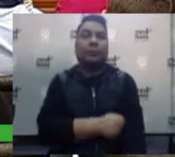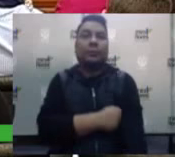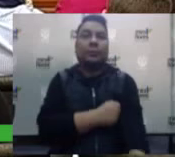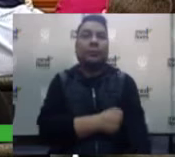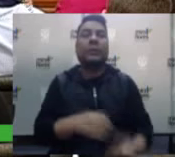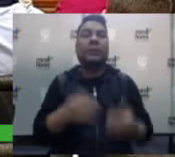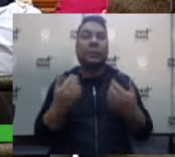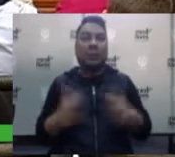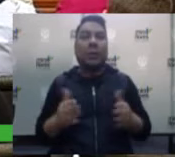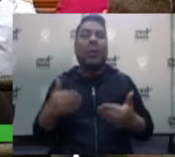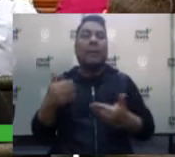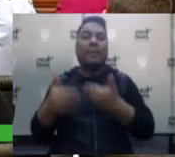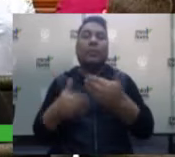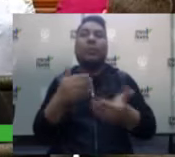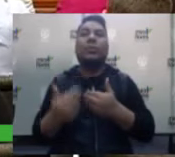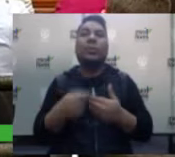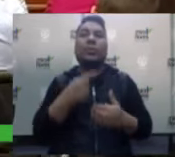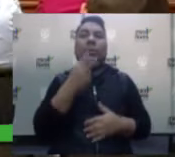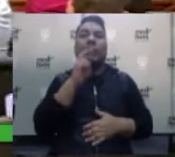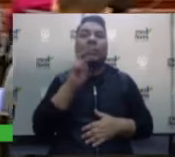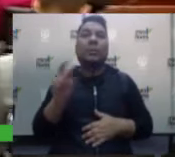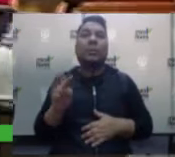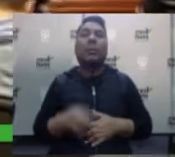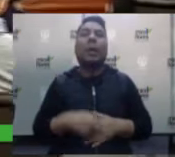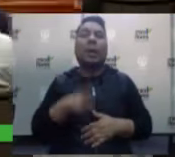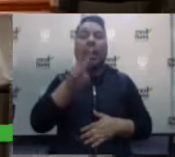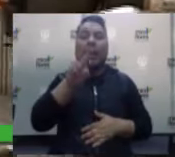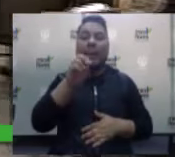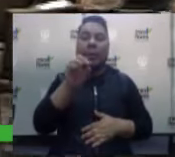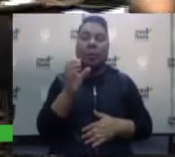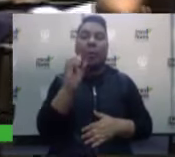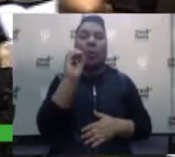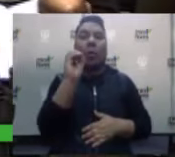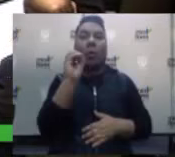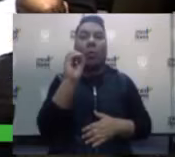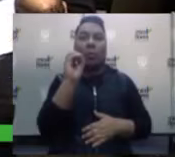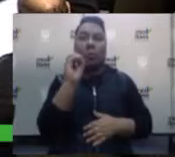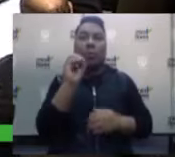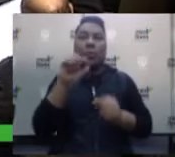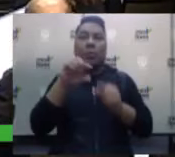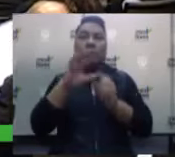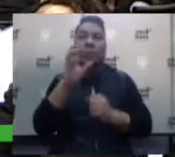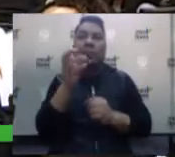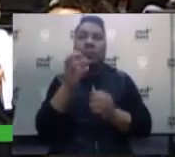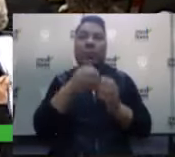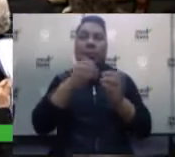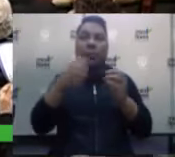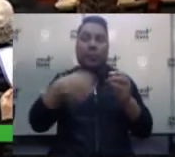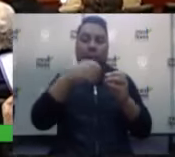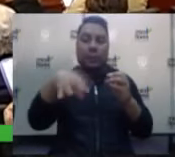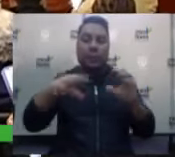ya que vamos a proceder a introducir las 20 bolillas al ánfora con la conformidad del notario.